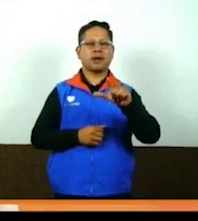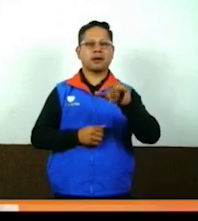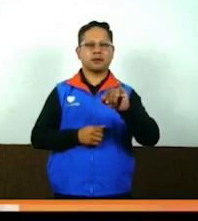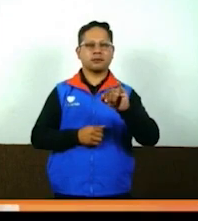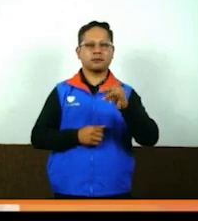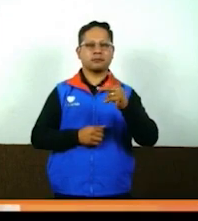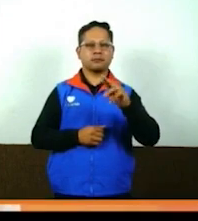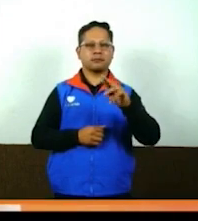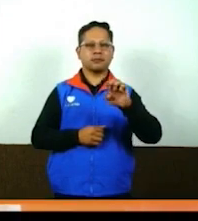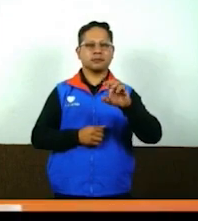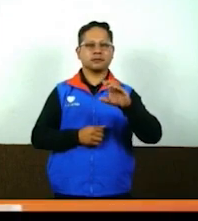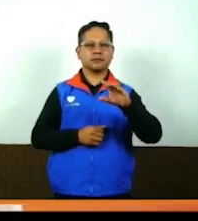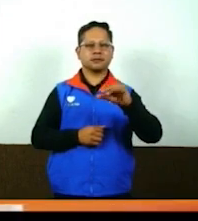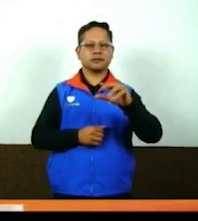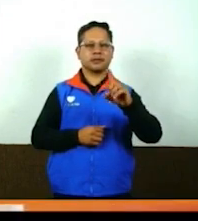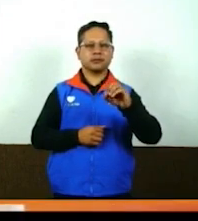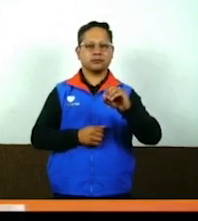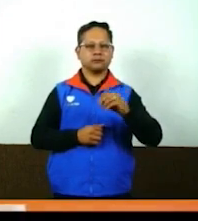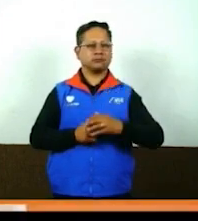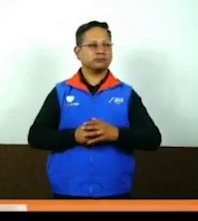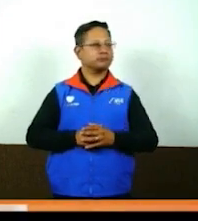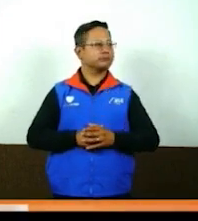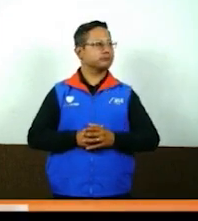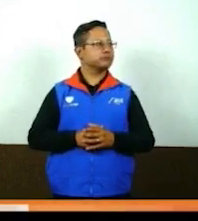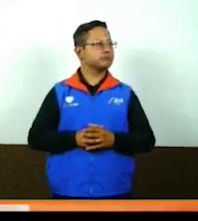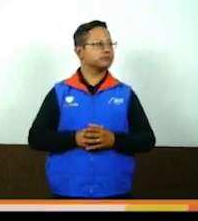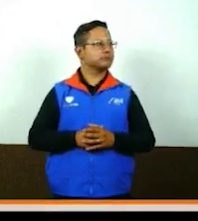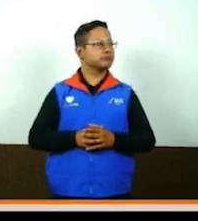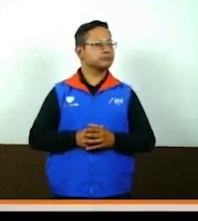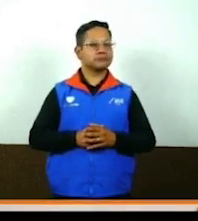Magali Preciado Reyes.